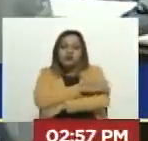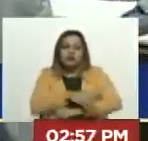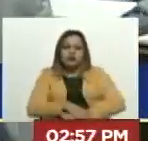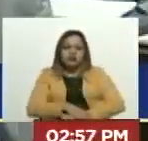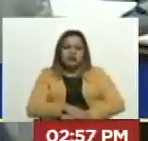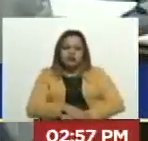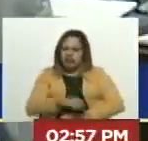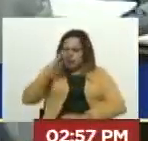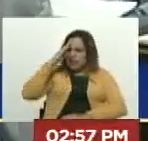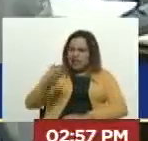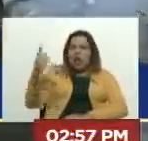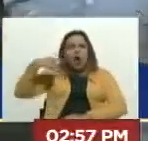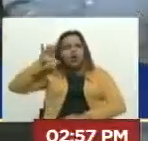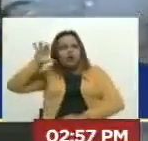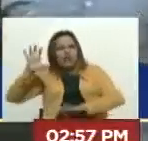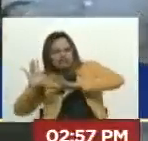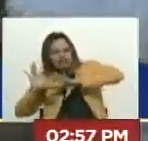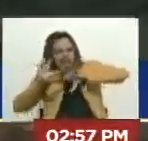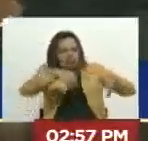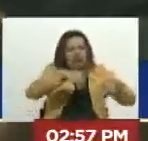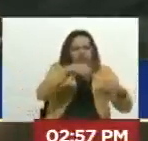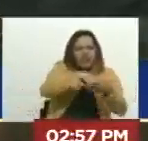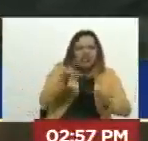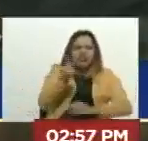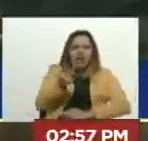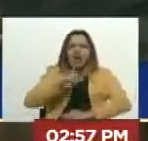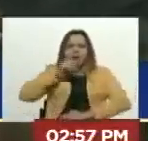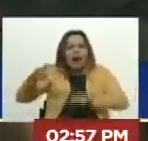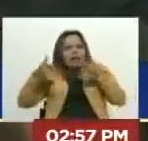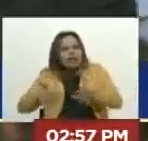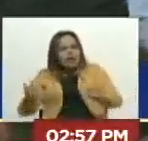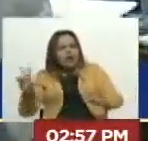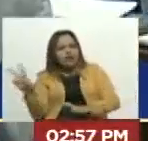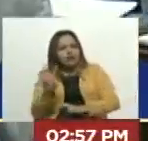propia patria, mal hijo.